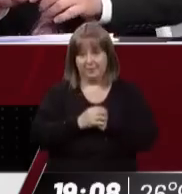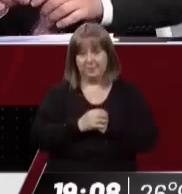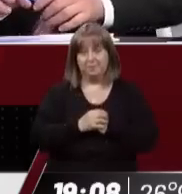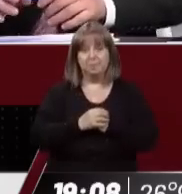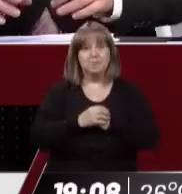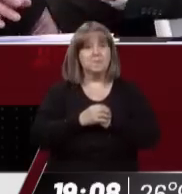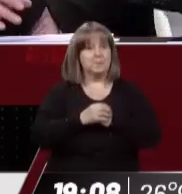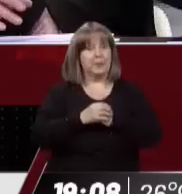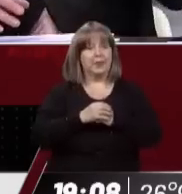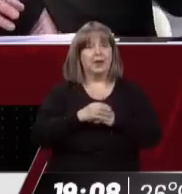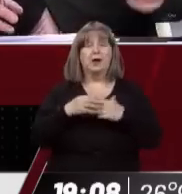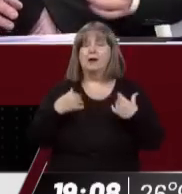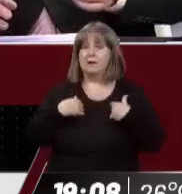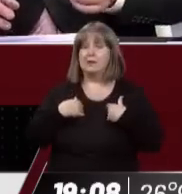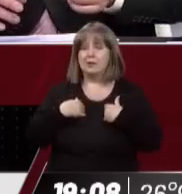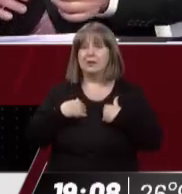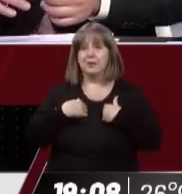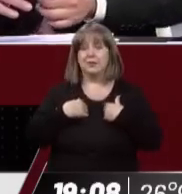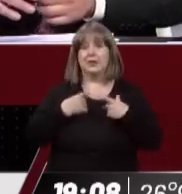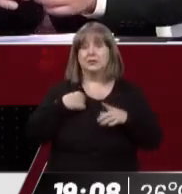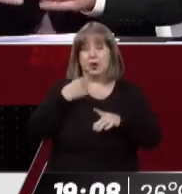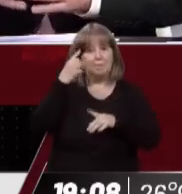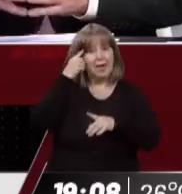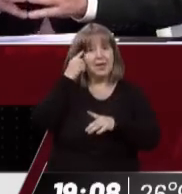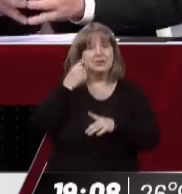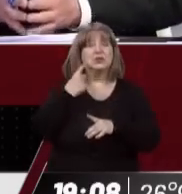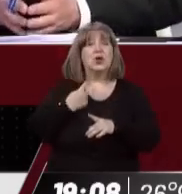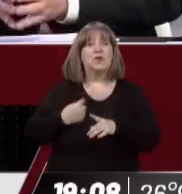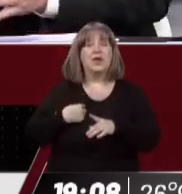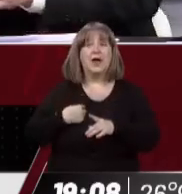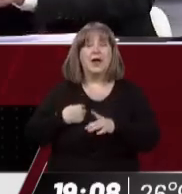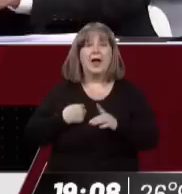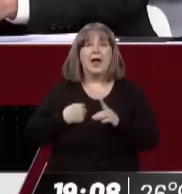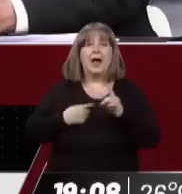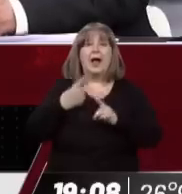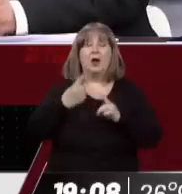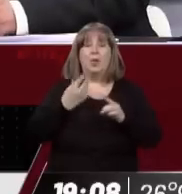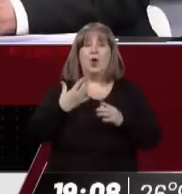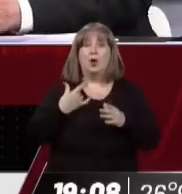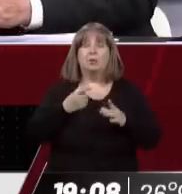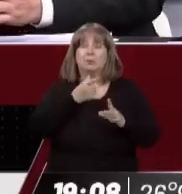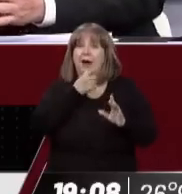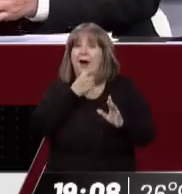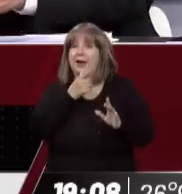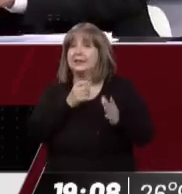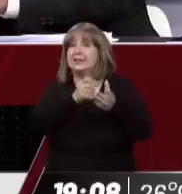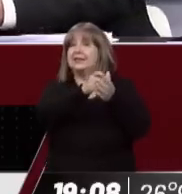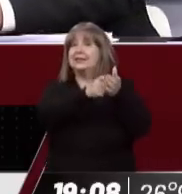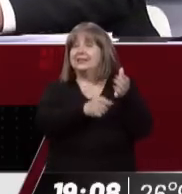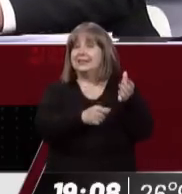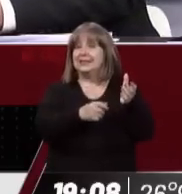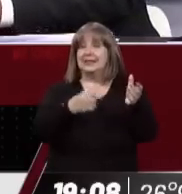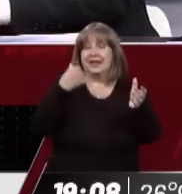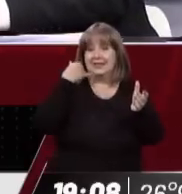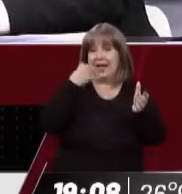quedé pensando sophie en una de las primeras cosas que dijiste al principio en la posibilidad de que alguien se haya borrado esas cuentas porque si bien él estuvo